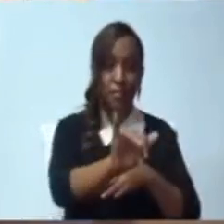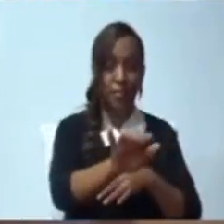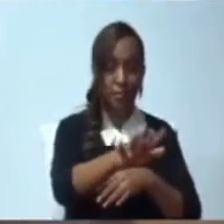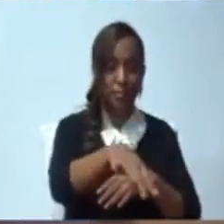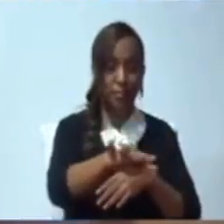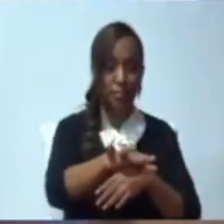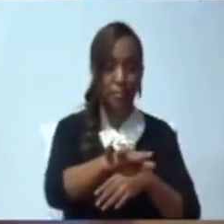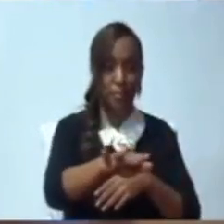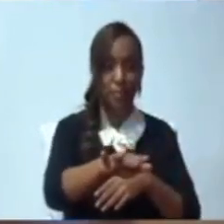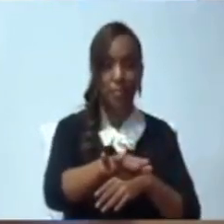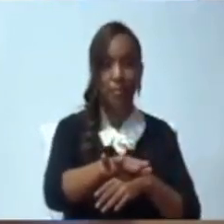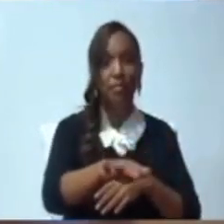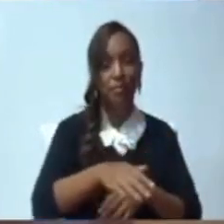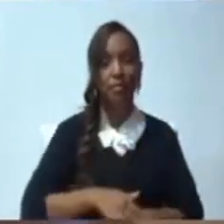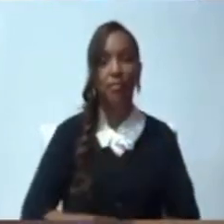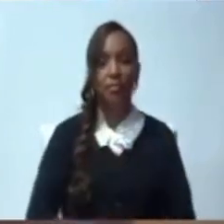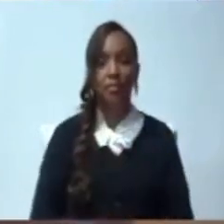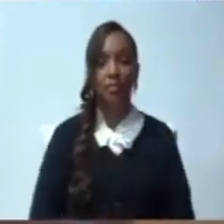Líder.